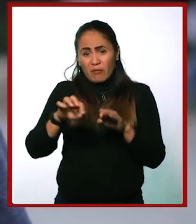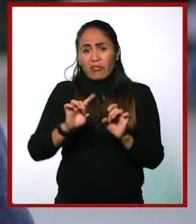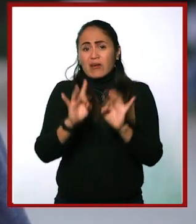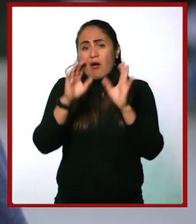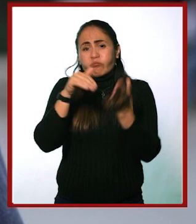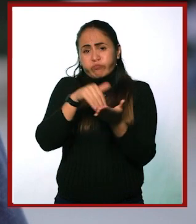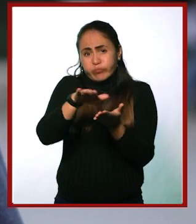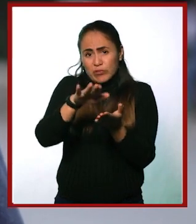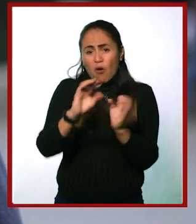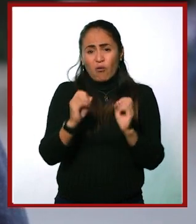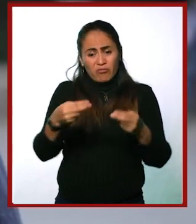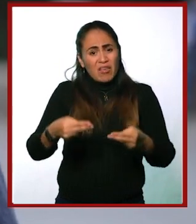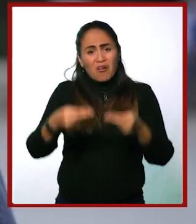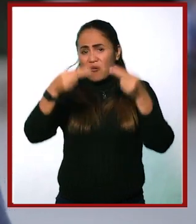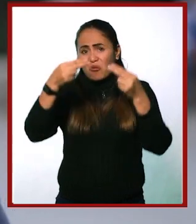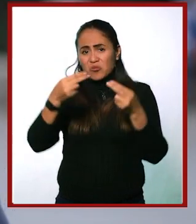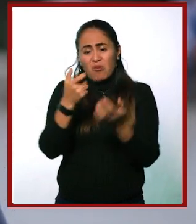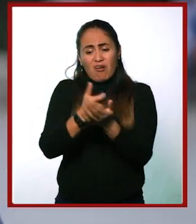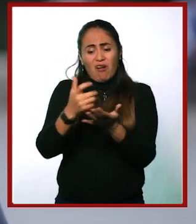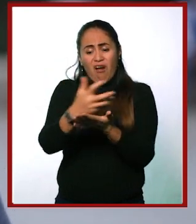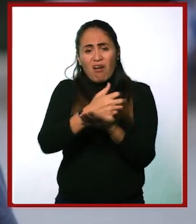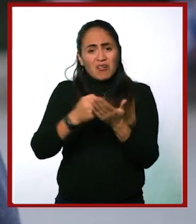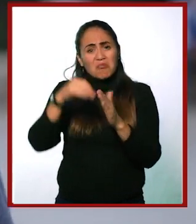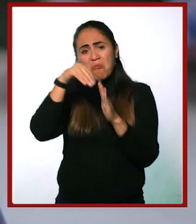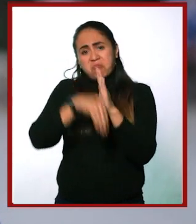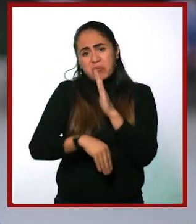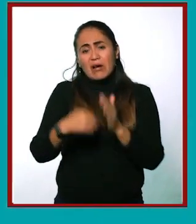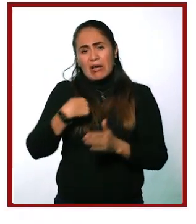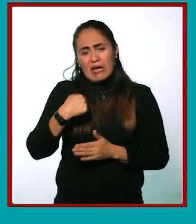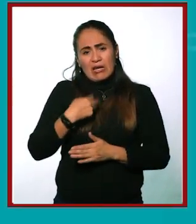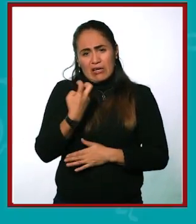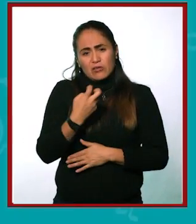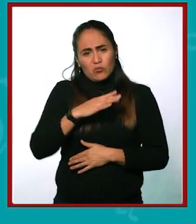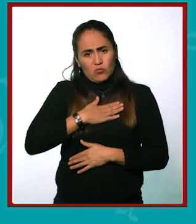sido despedidos o su negocio no está produciendo. Bueno, es mi punto de vista.